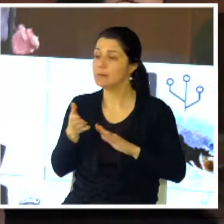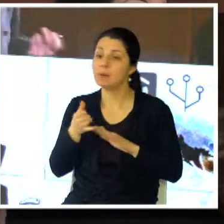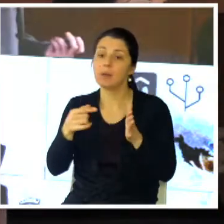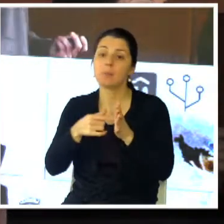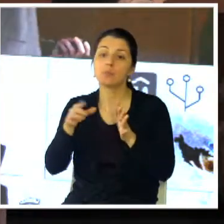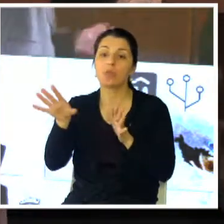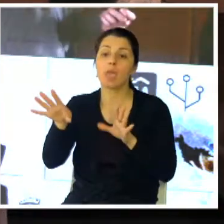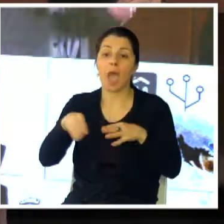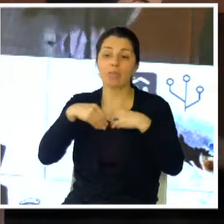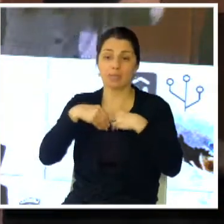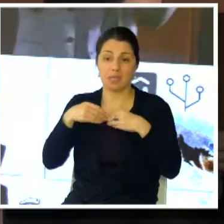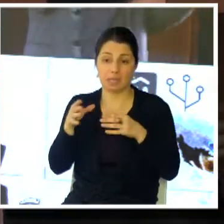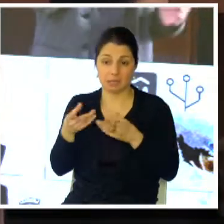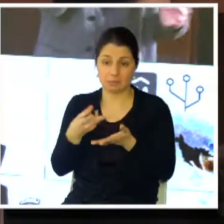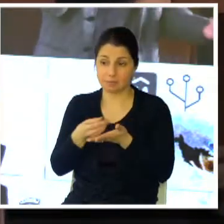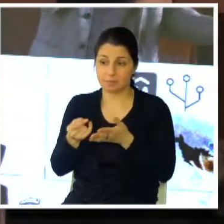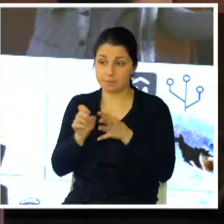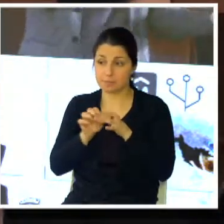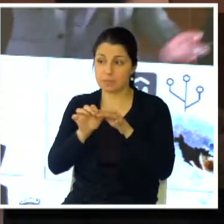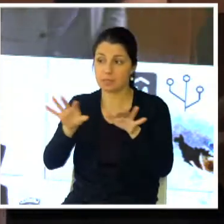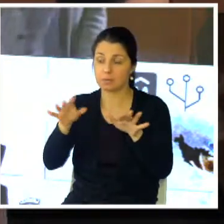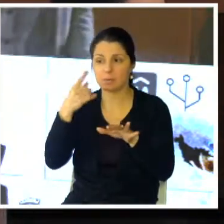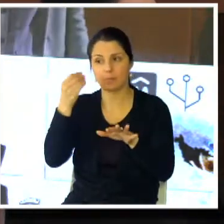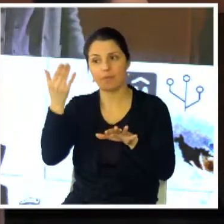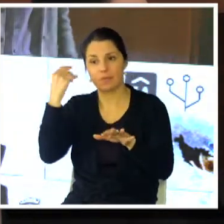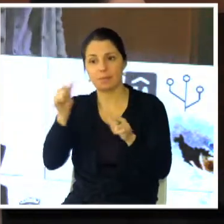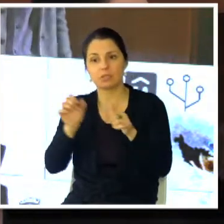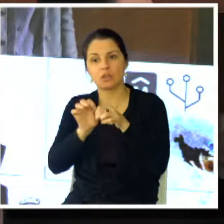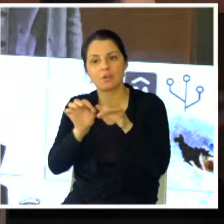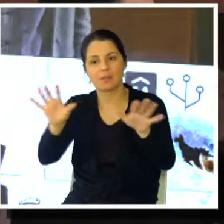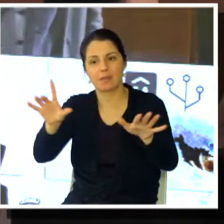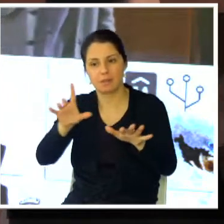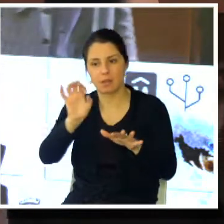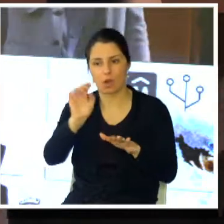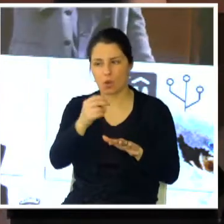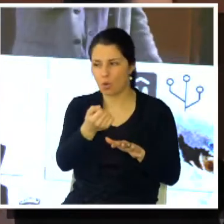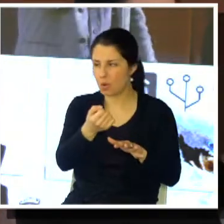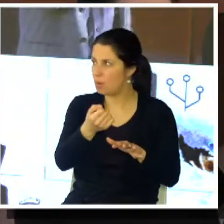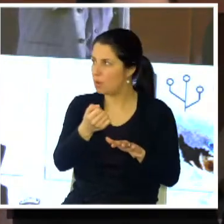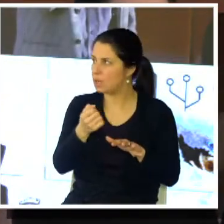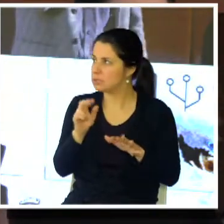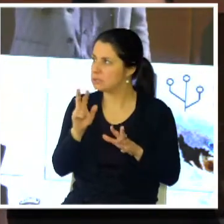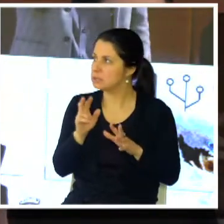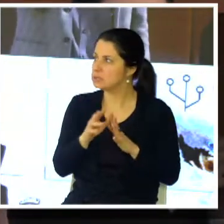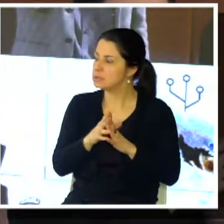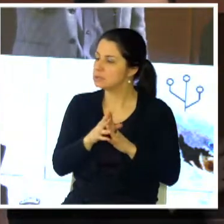red de... Me olvidé decirles lo anterior, se está haciendo una red LoRa, que es uno de los tipos de redes que hay.